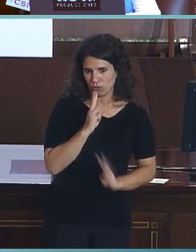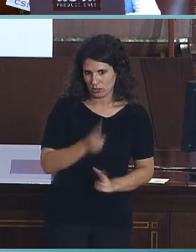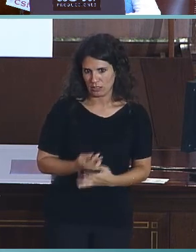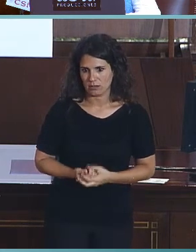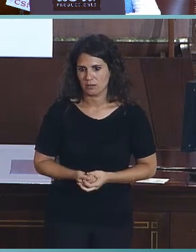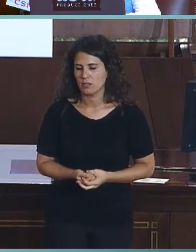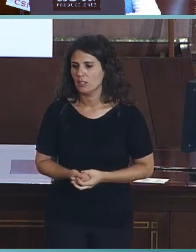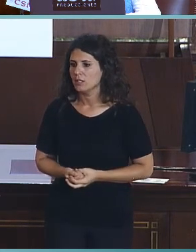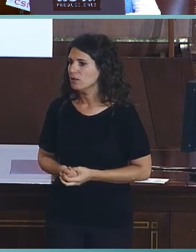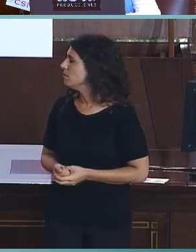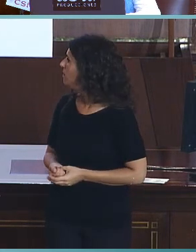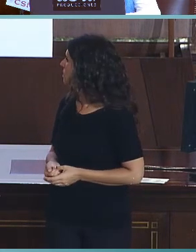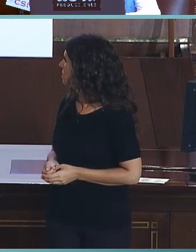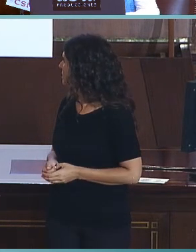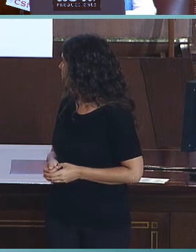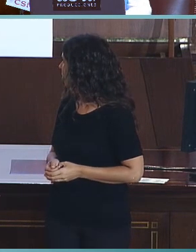Perdón.